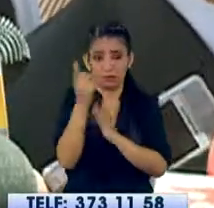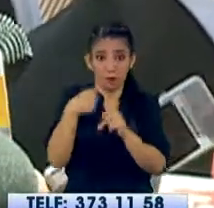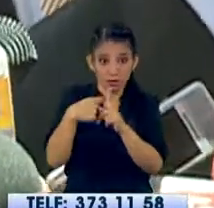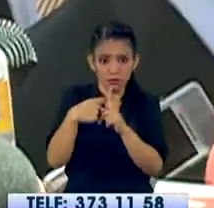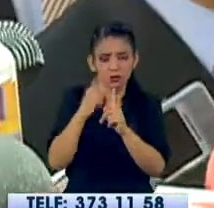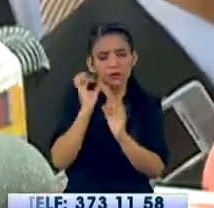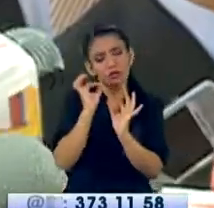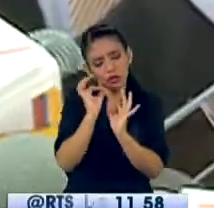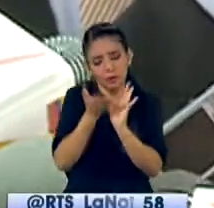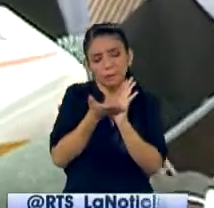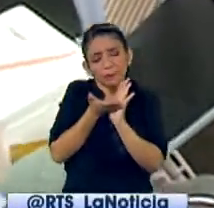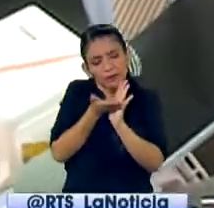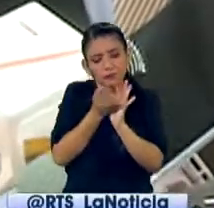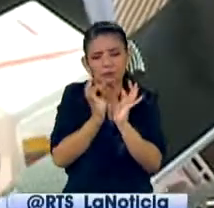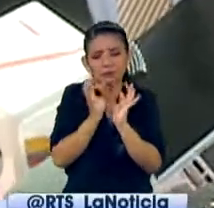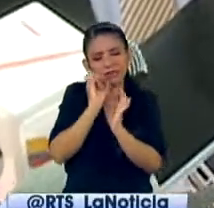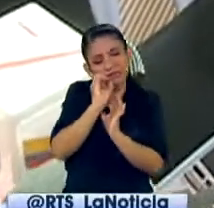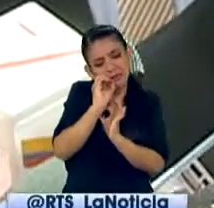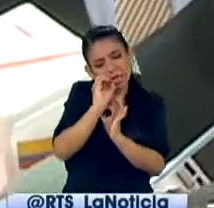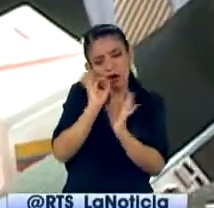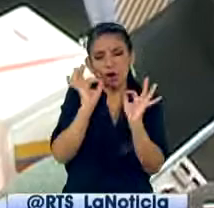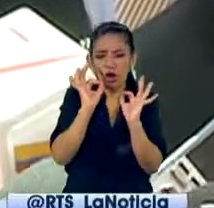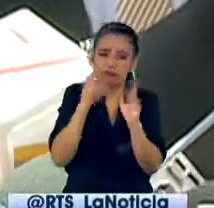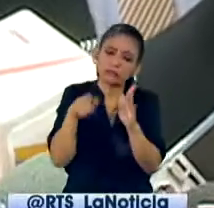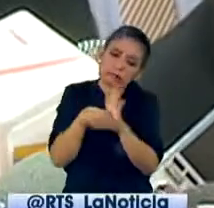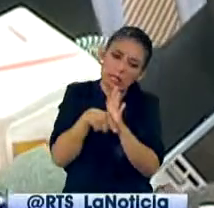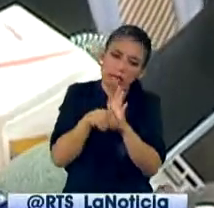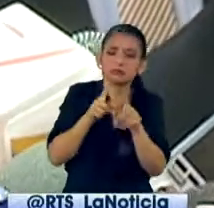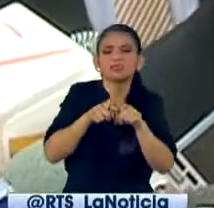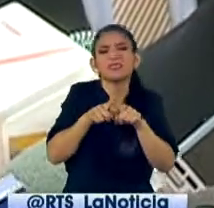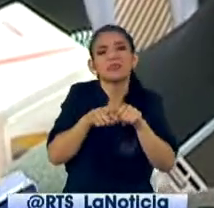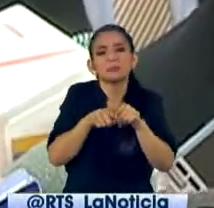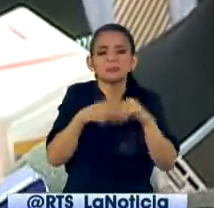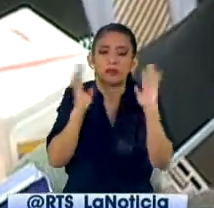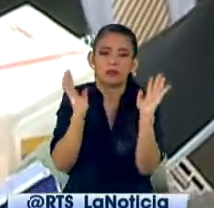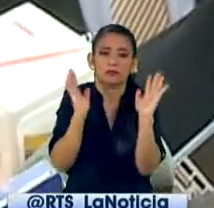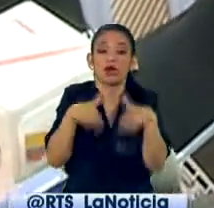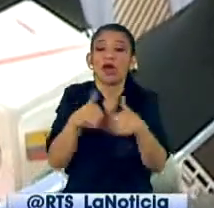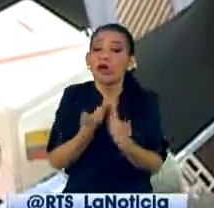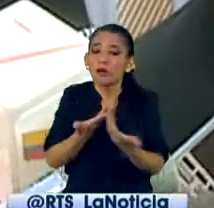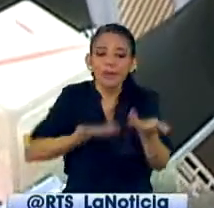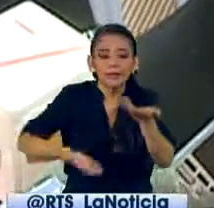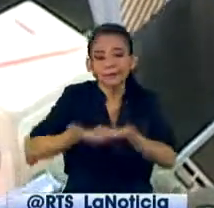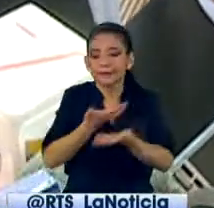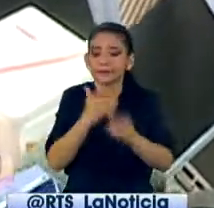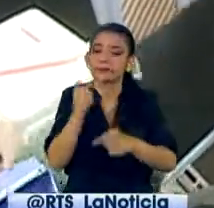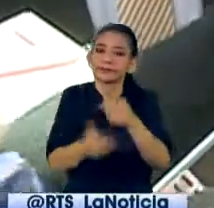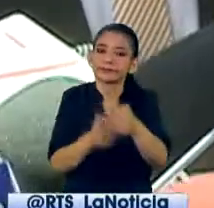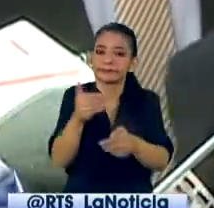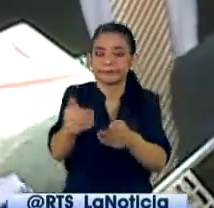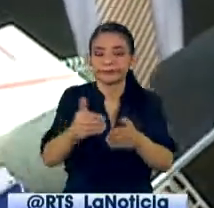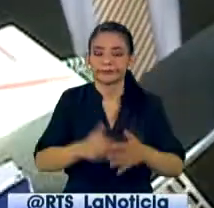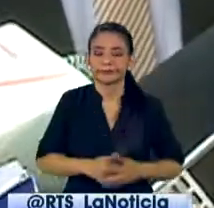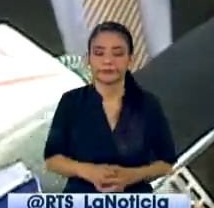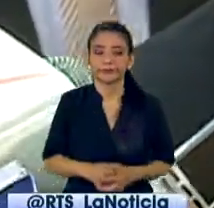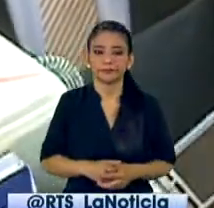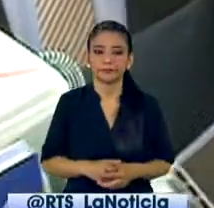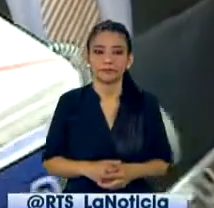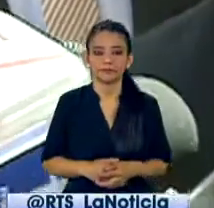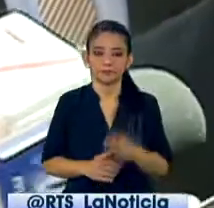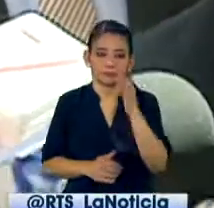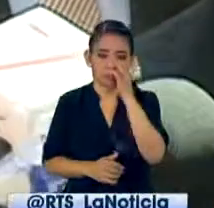muy bajito cercano a cero o ligeramente negativo dependerá un poquito de cómo se mueve el entorno en estos meses informó